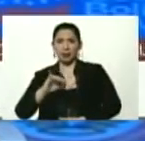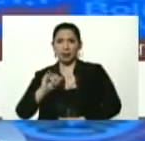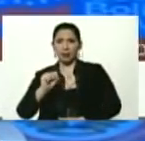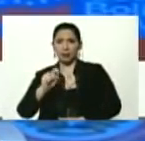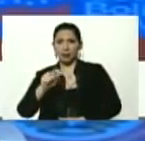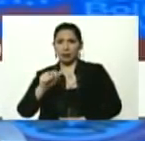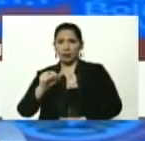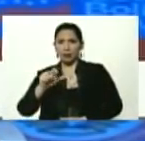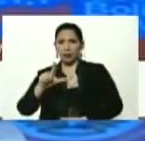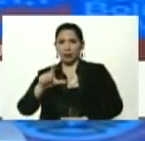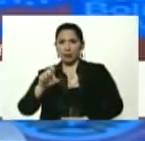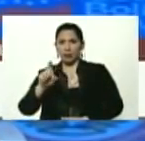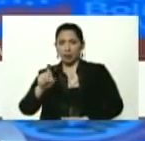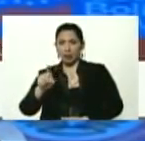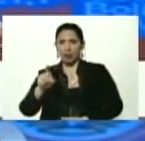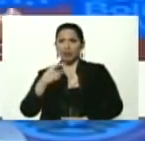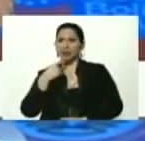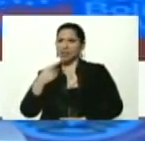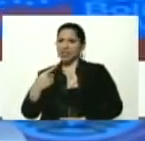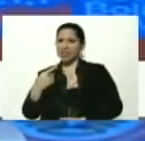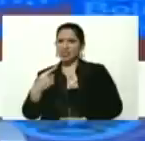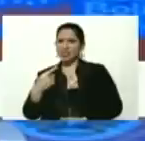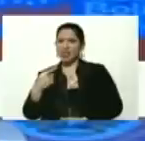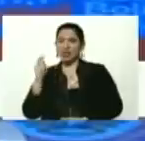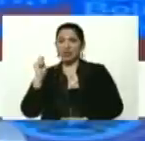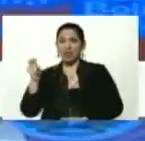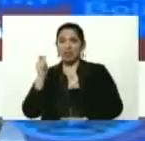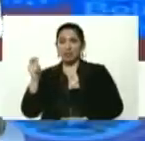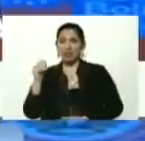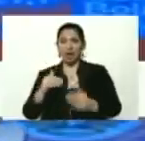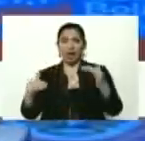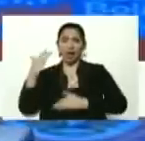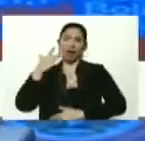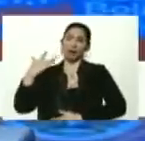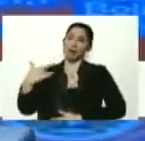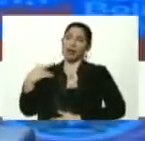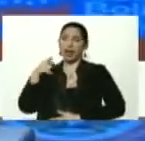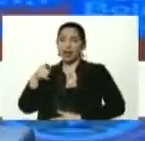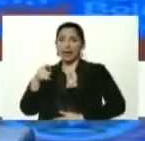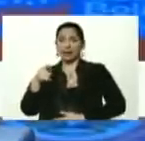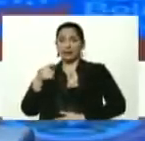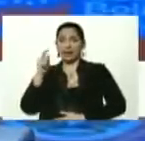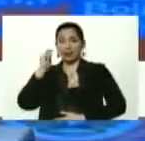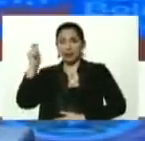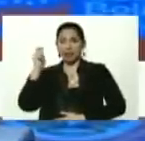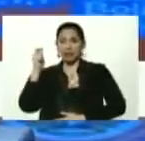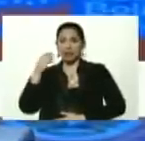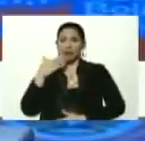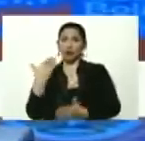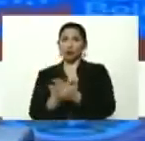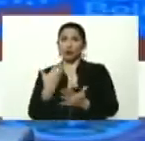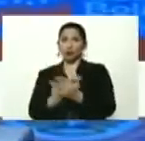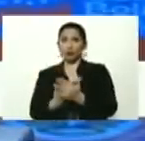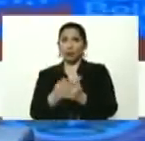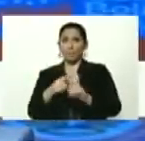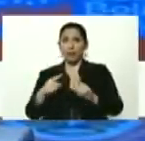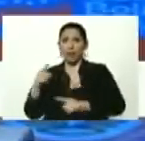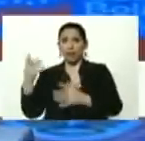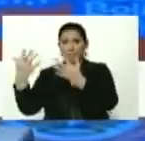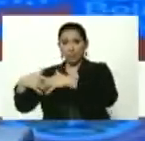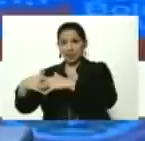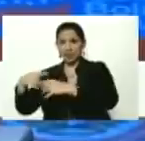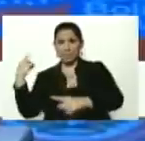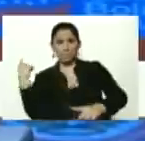la tesis del alter ego, porque esta es la tesis que van a sustentar para que Conoco demandara a